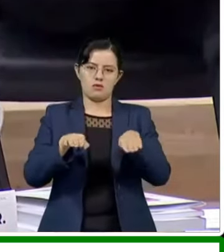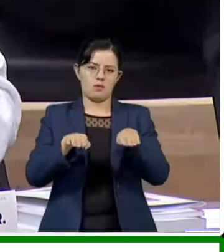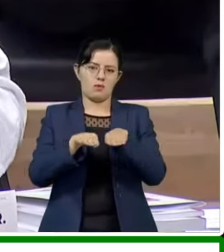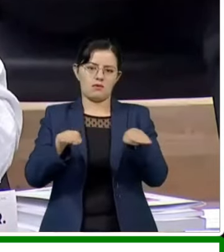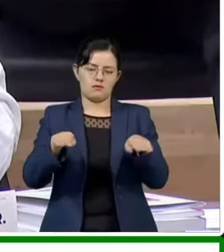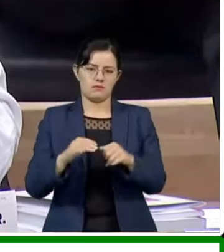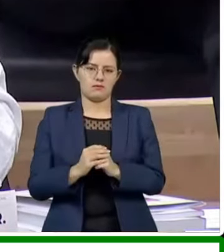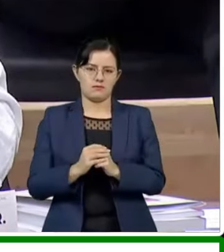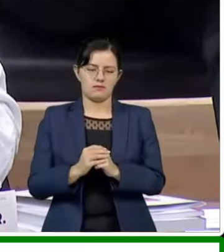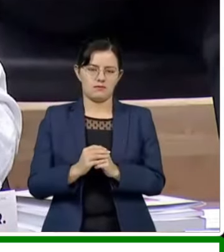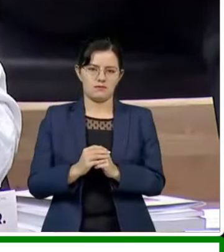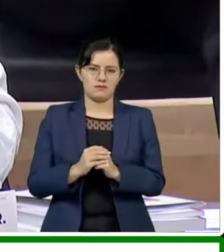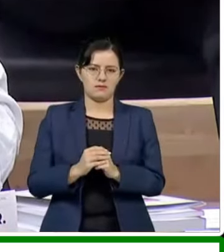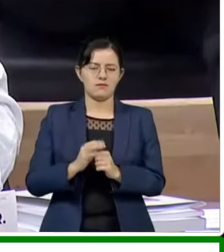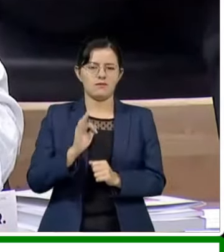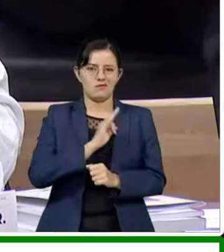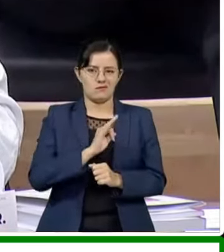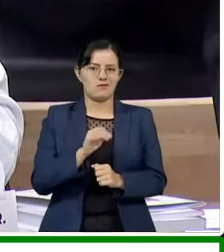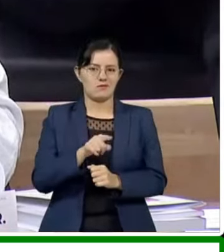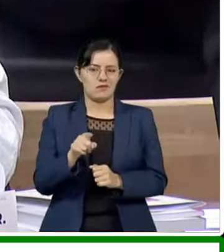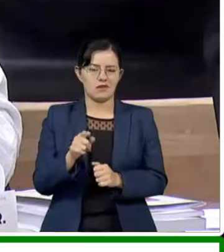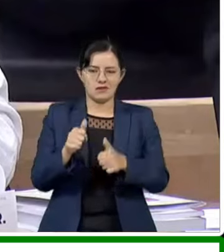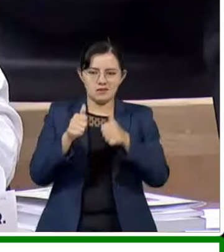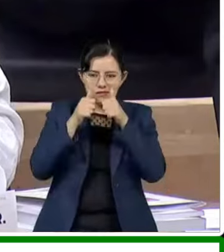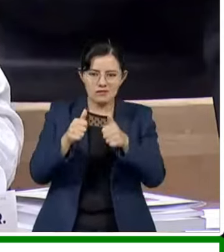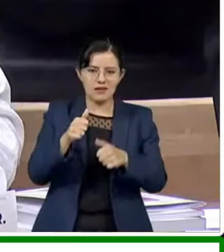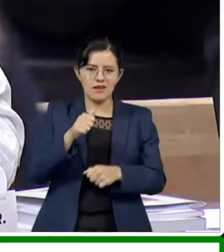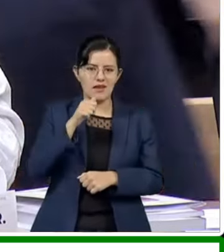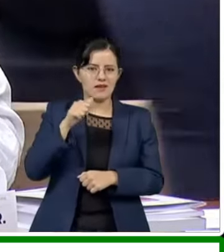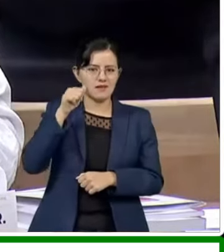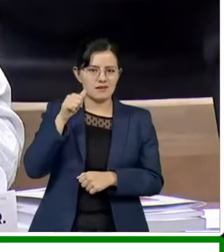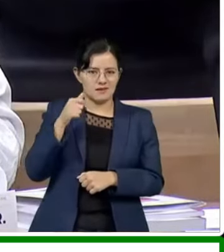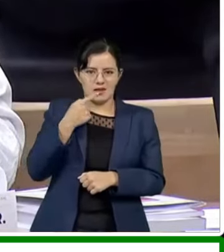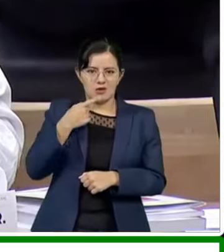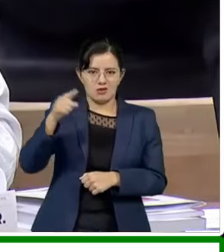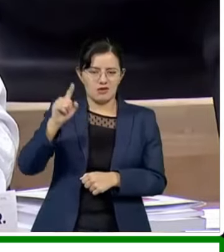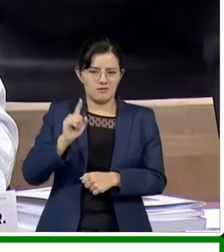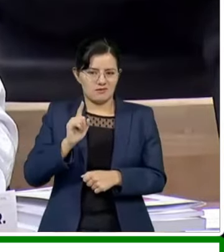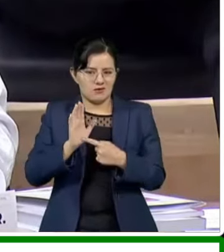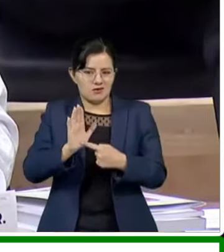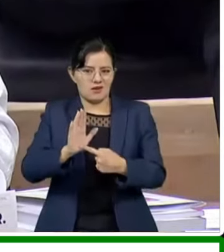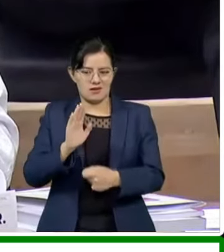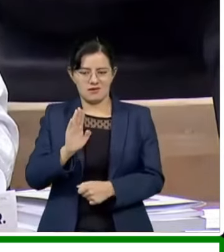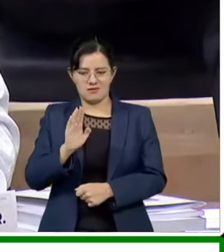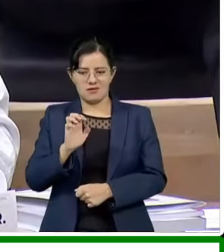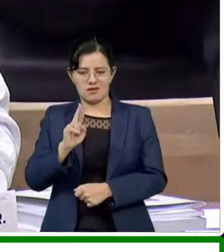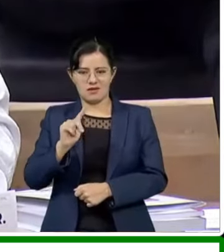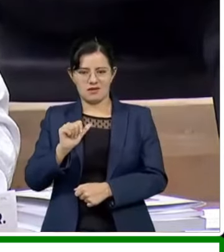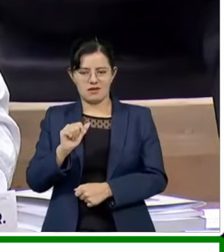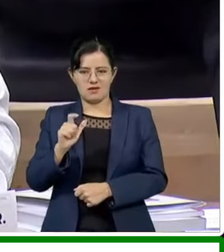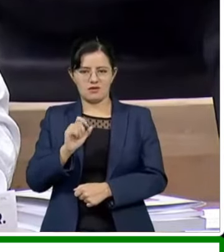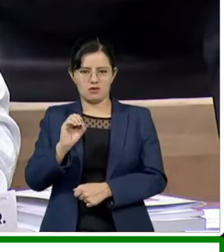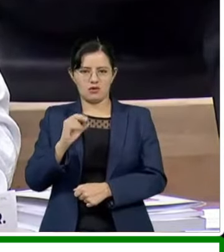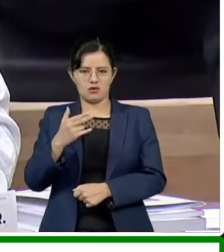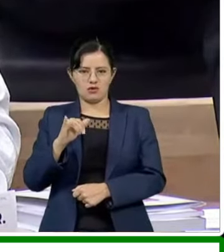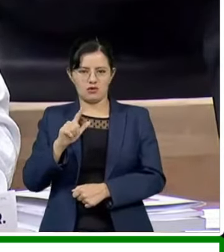y resolvieran el grave hecho que desde ayer denunciamos de Berta Xóchitl Gálvez Ruiz y que, como estábamos aquí metidos,